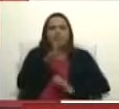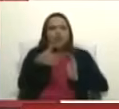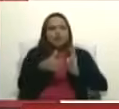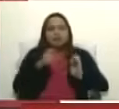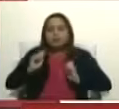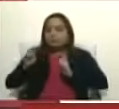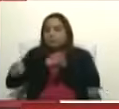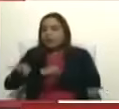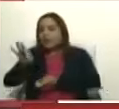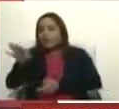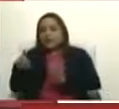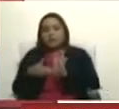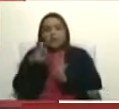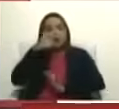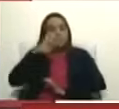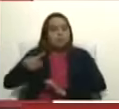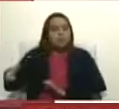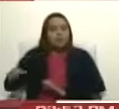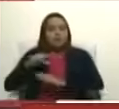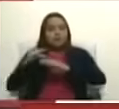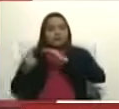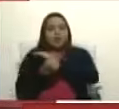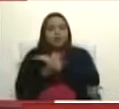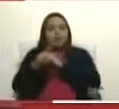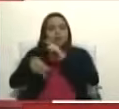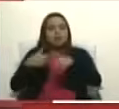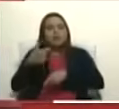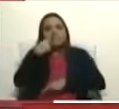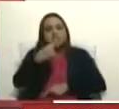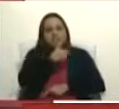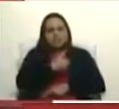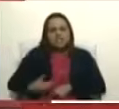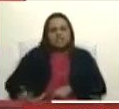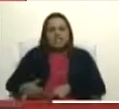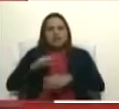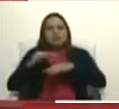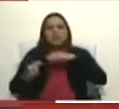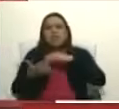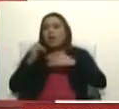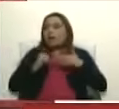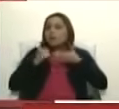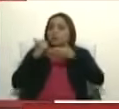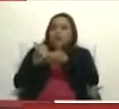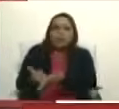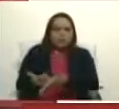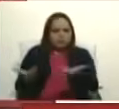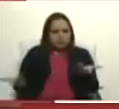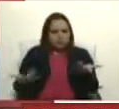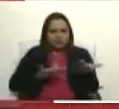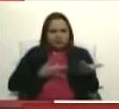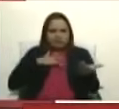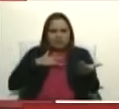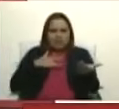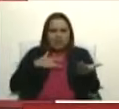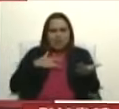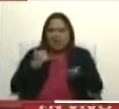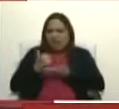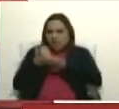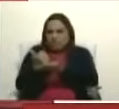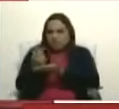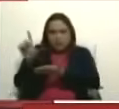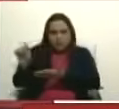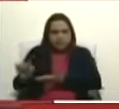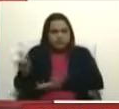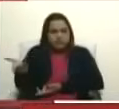sale el presidente que trabaja para la ExxonMobil y dice que los están ayudando. ¿Hará? ¿Con ayudas así, hermano?